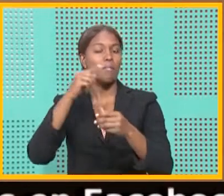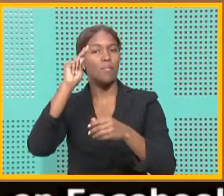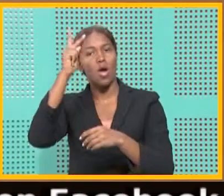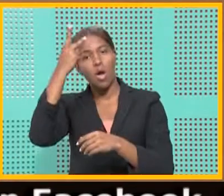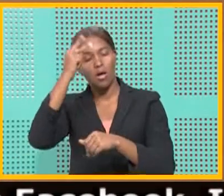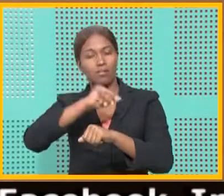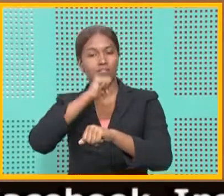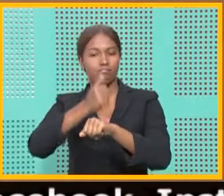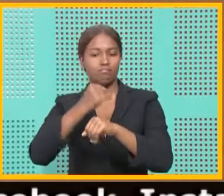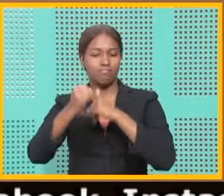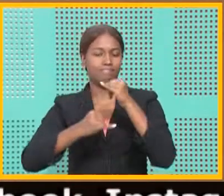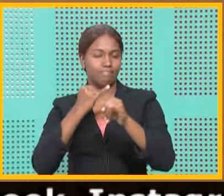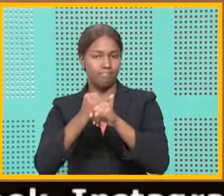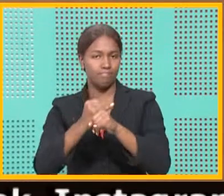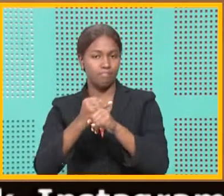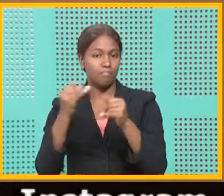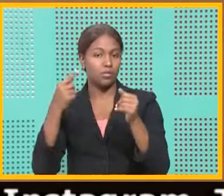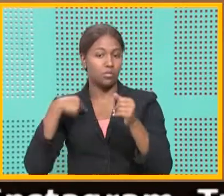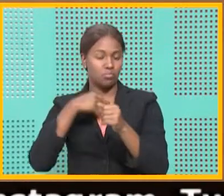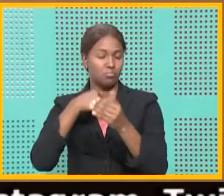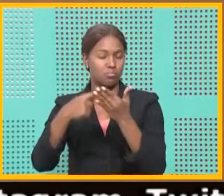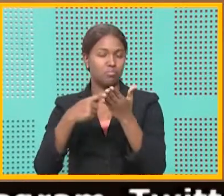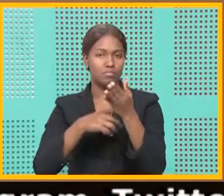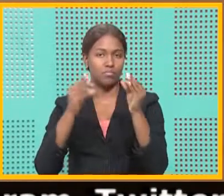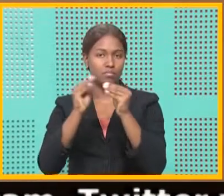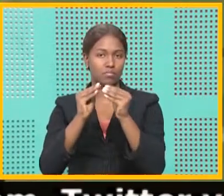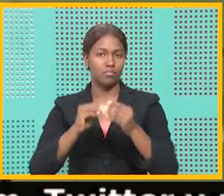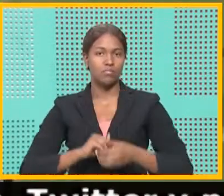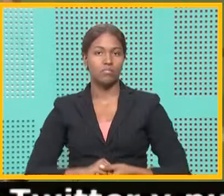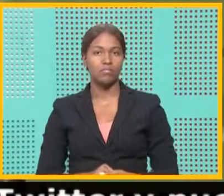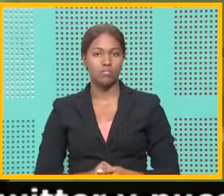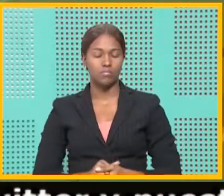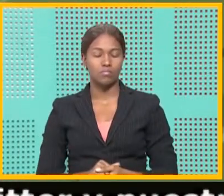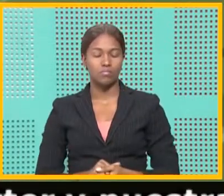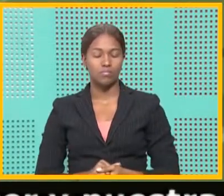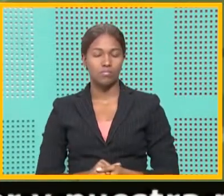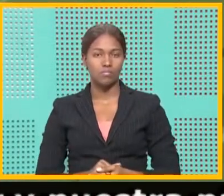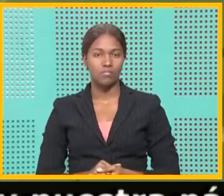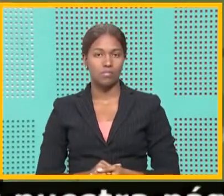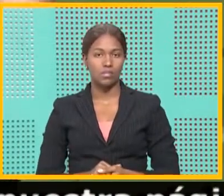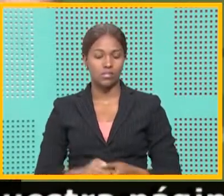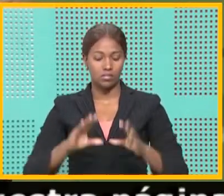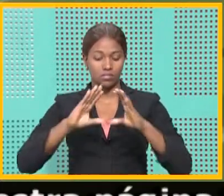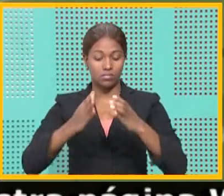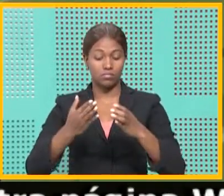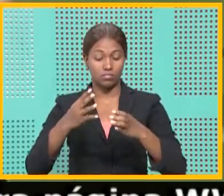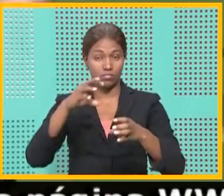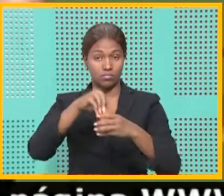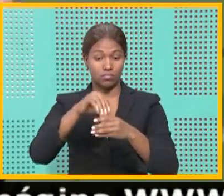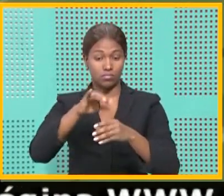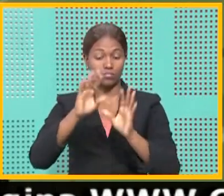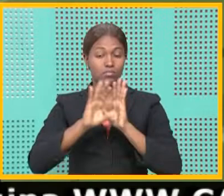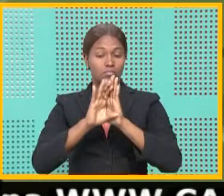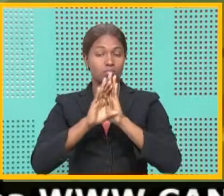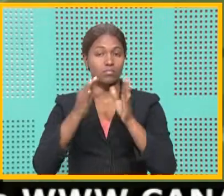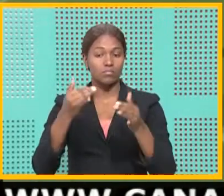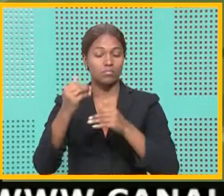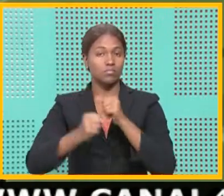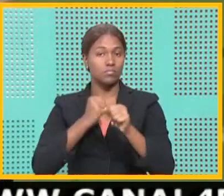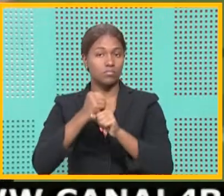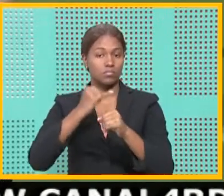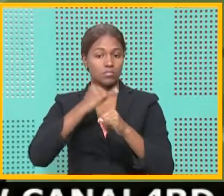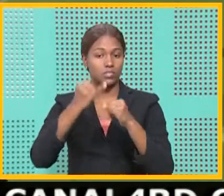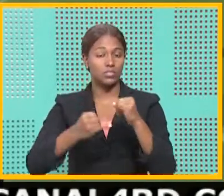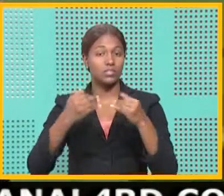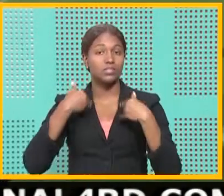política internacional. Nosotros contamos más. Una cancillería que, por ejemplo, en este año que concluye,